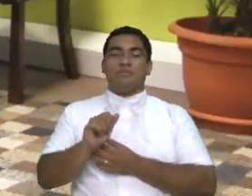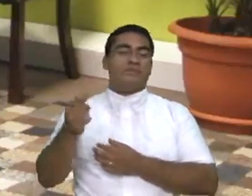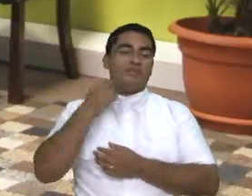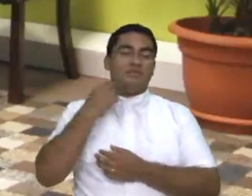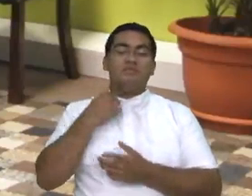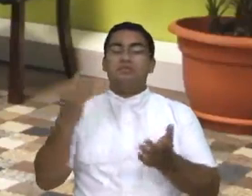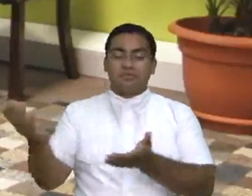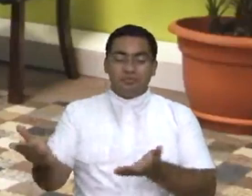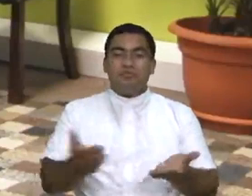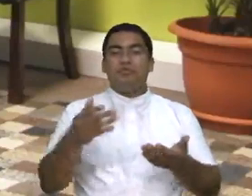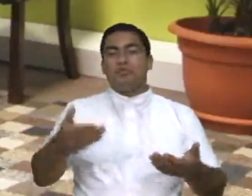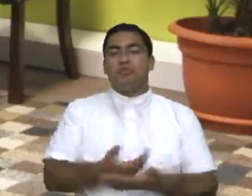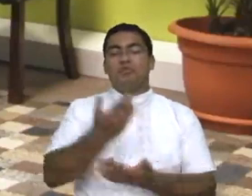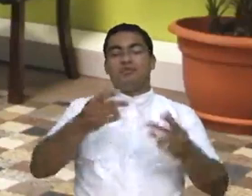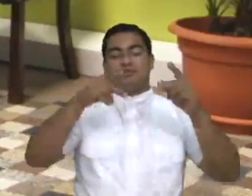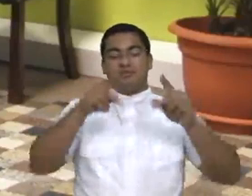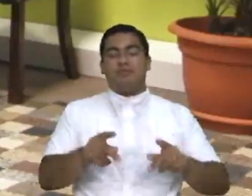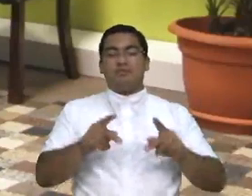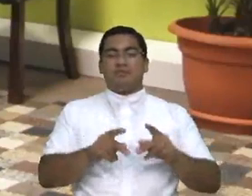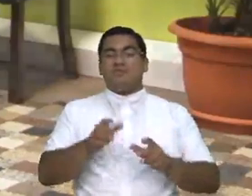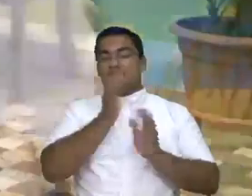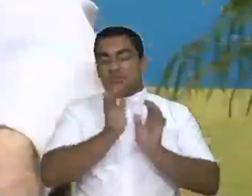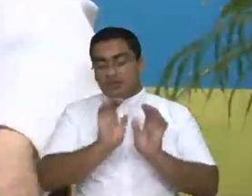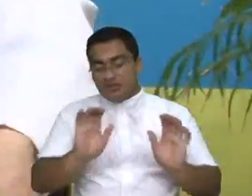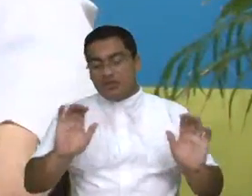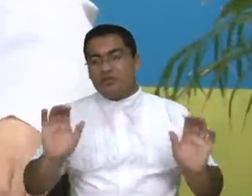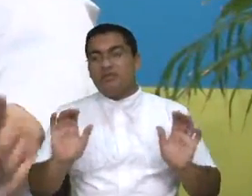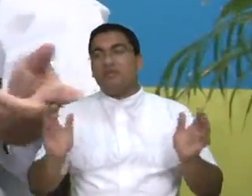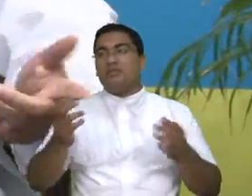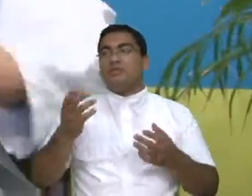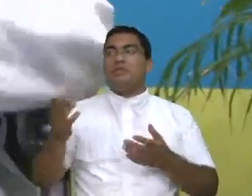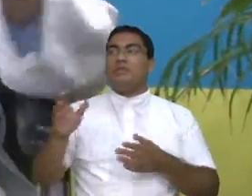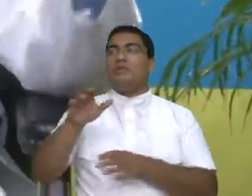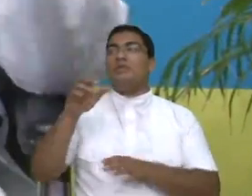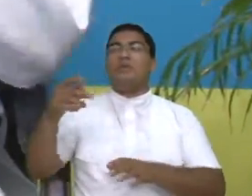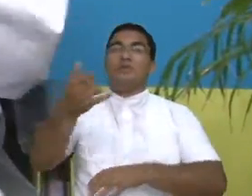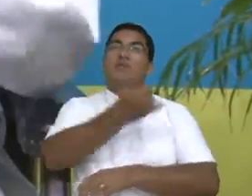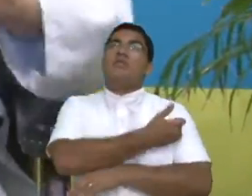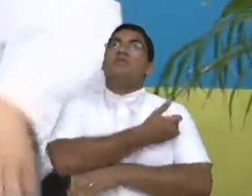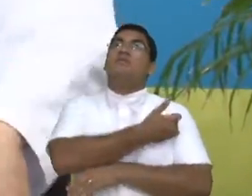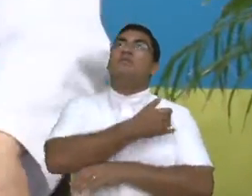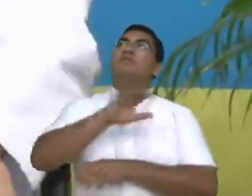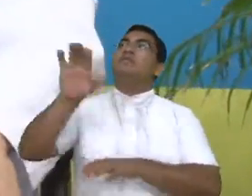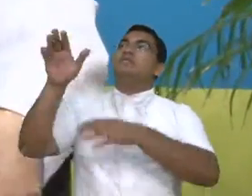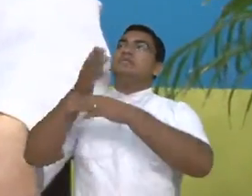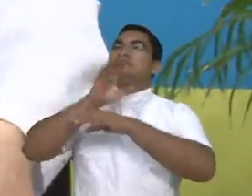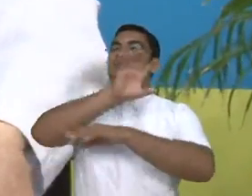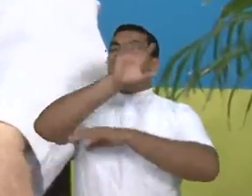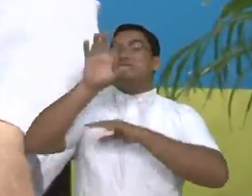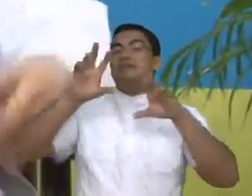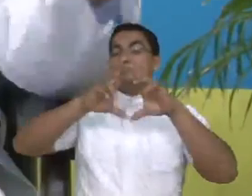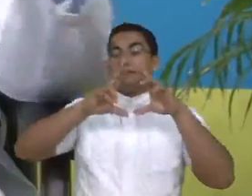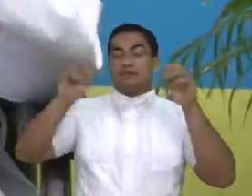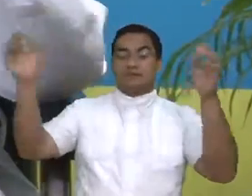estamos recibiendo nuevos pacientes. Y generalmente son niños pequeños, ¿verdad? Los están refiriendo de las regiones, de todos lados.